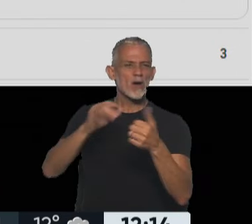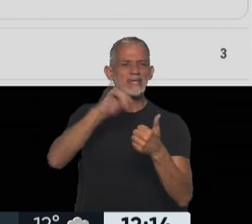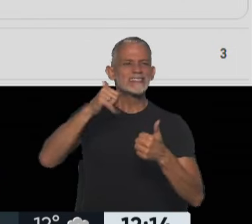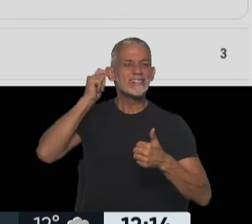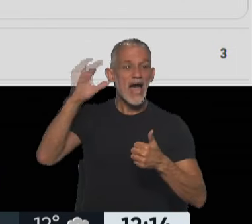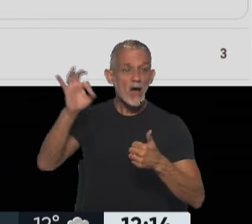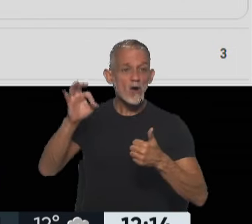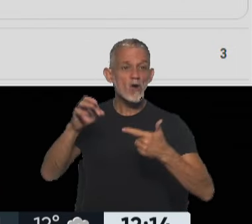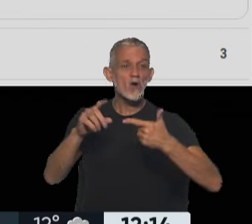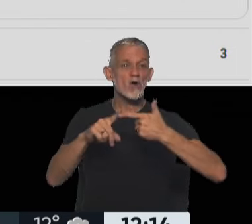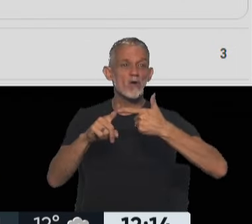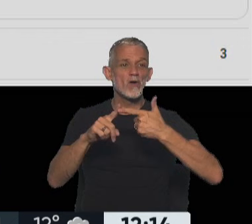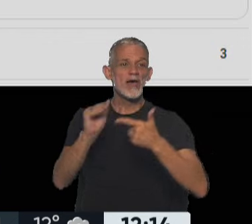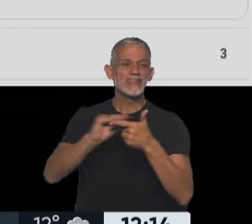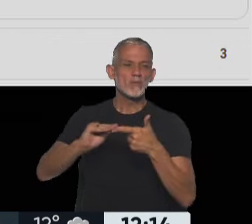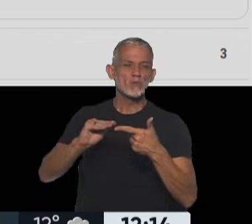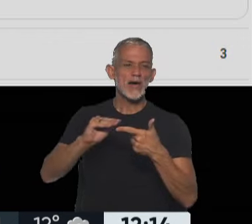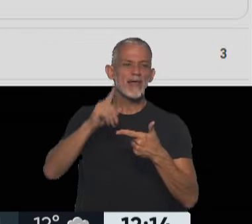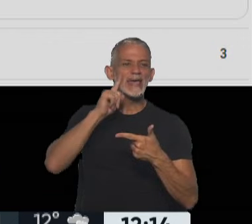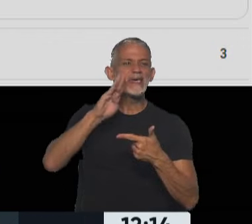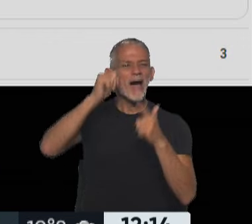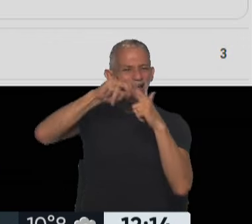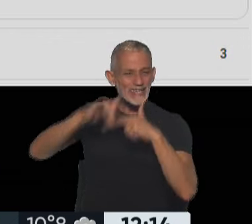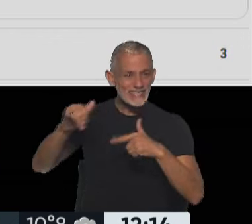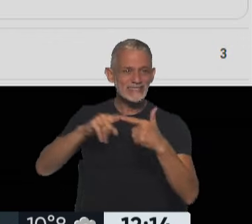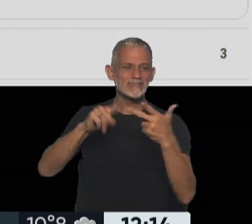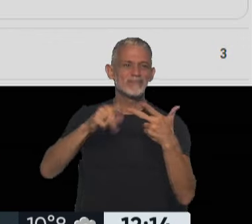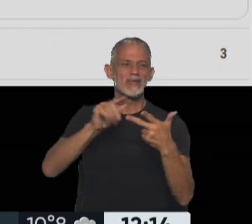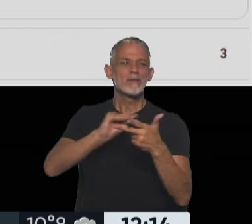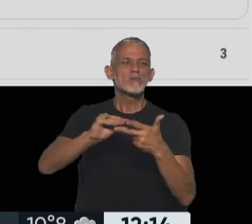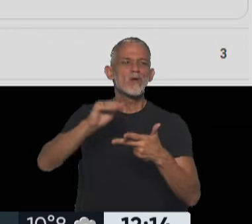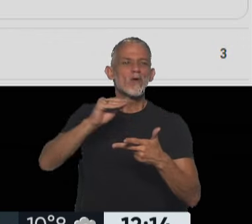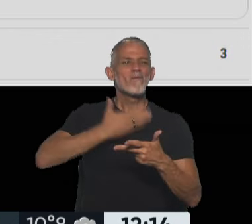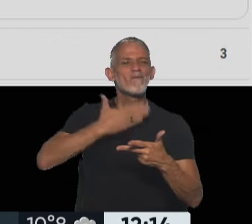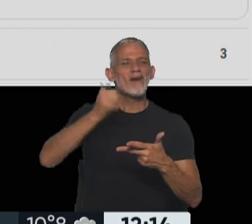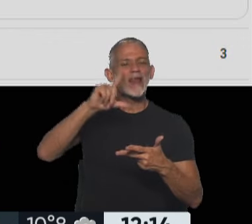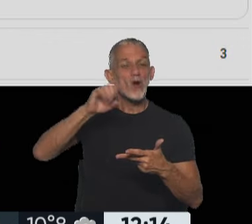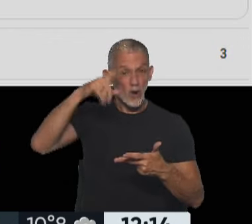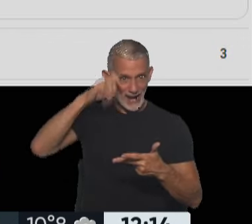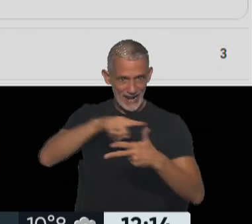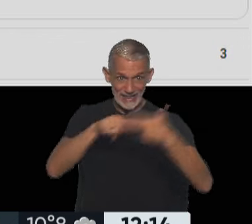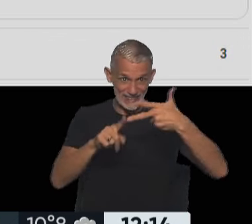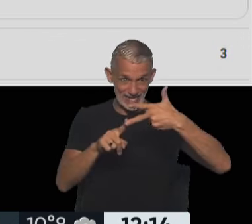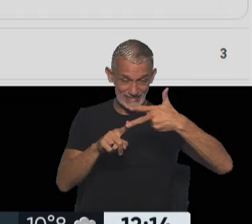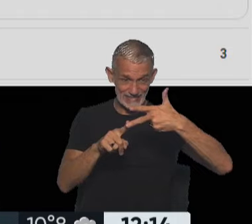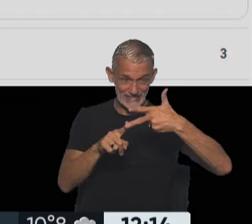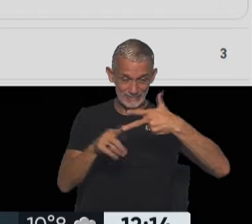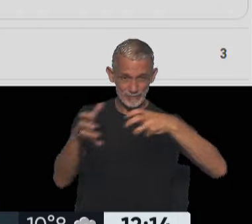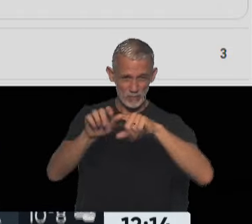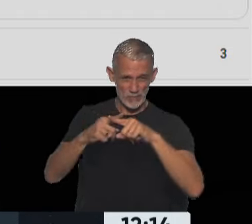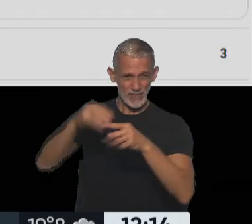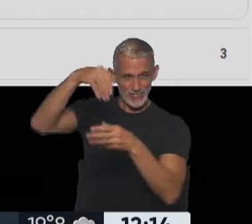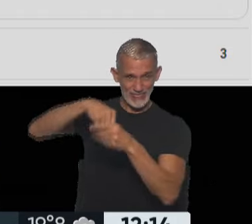eh la diputada Ibáñez el diputado falcone como integrantes de esta bancada con tres integrantes y